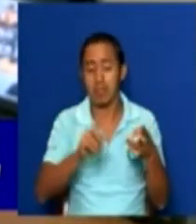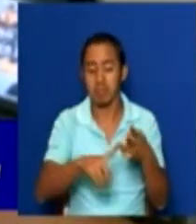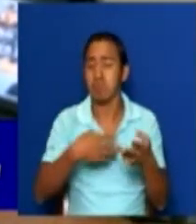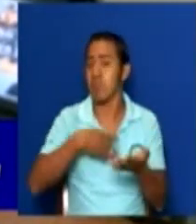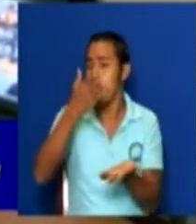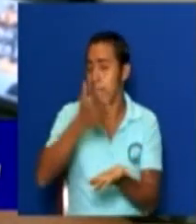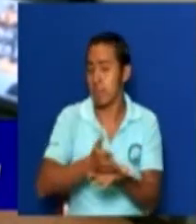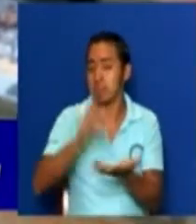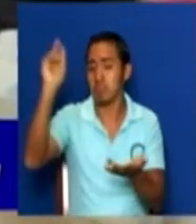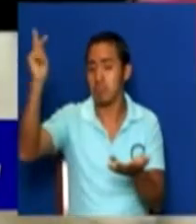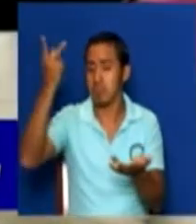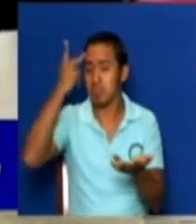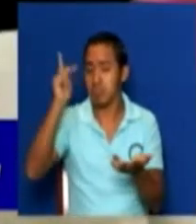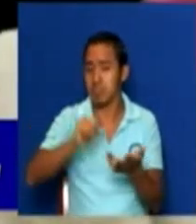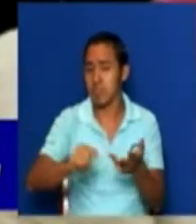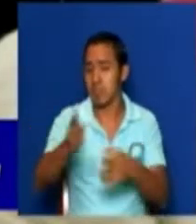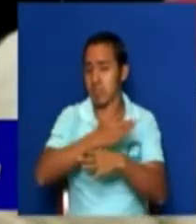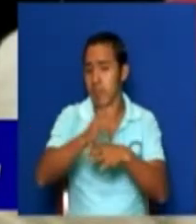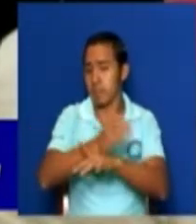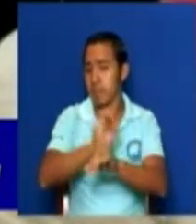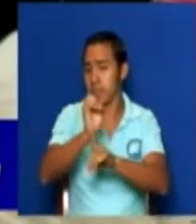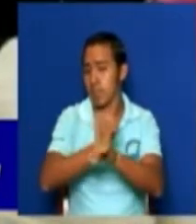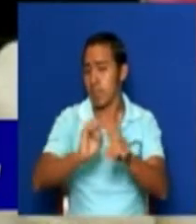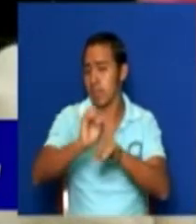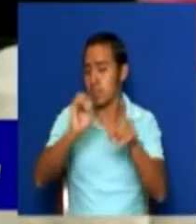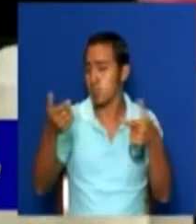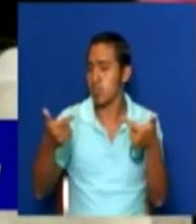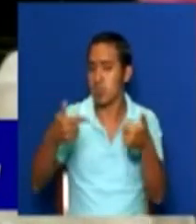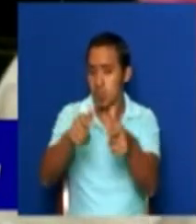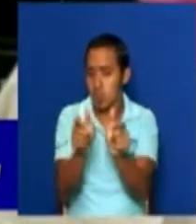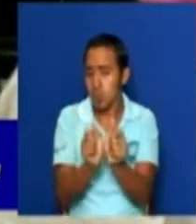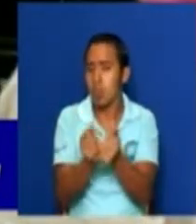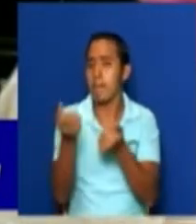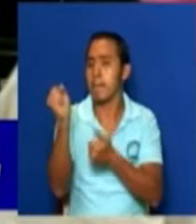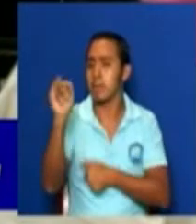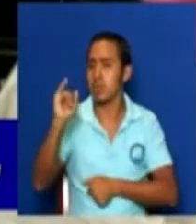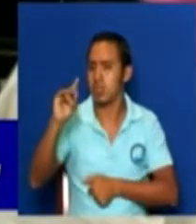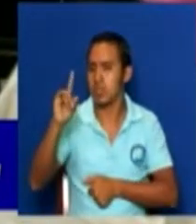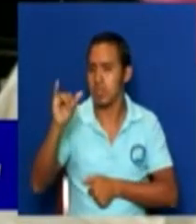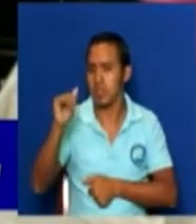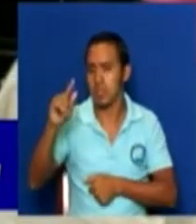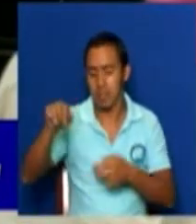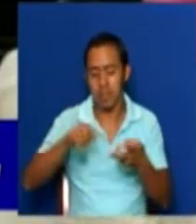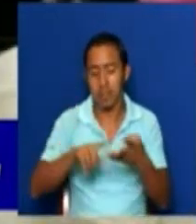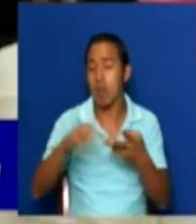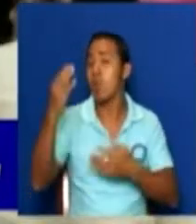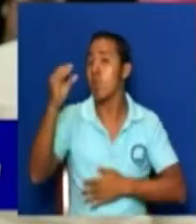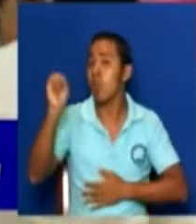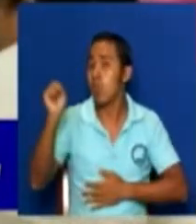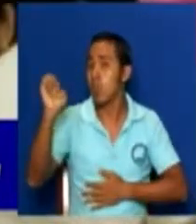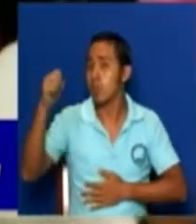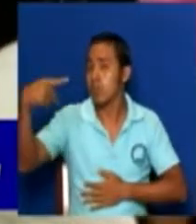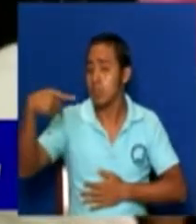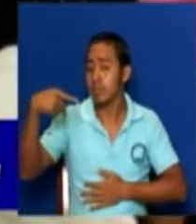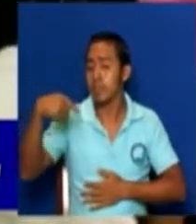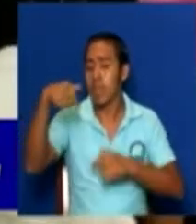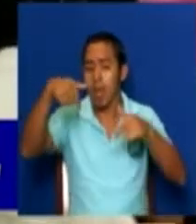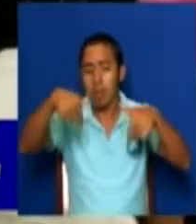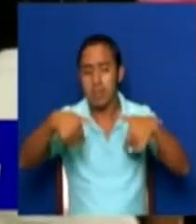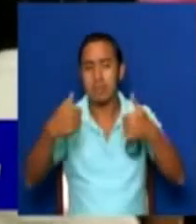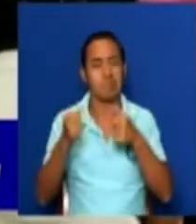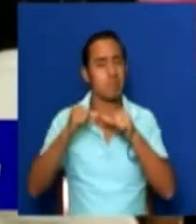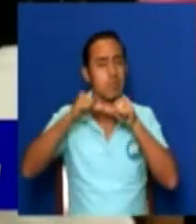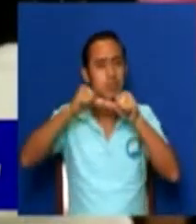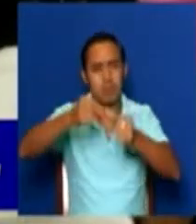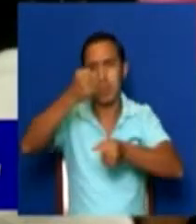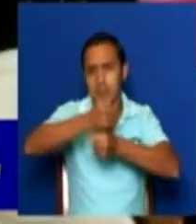voluntad política de las organizaciones sindicales y del COSEP, y entonces creo que lo que queda es continuar